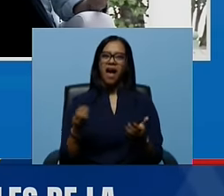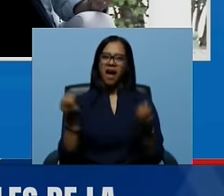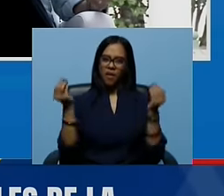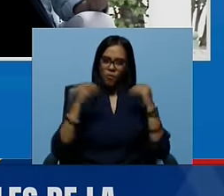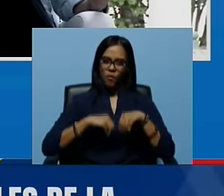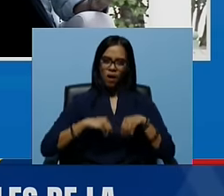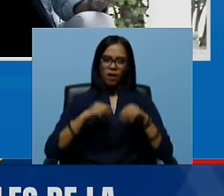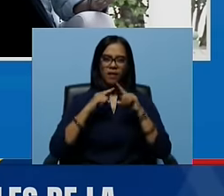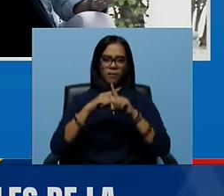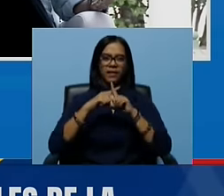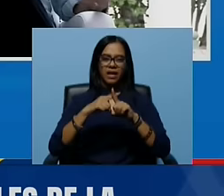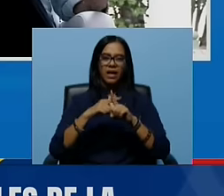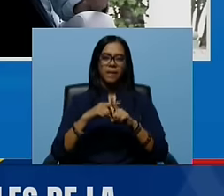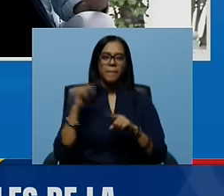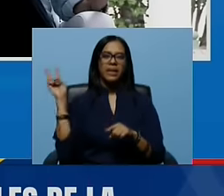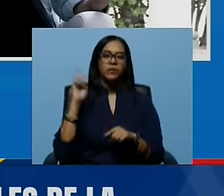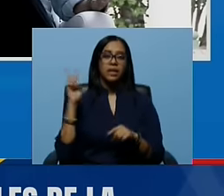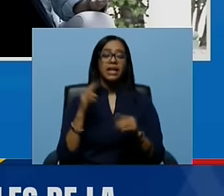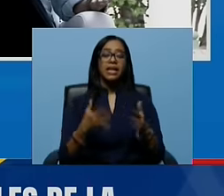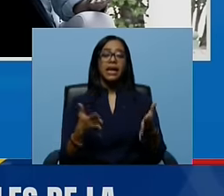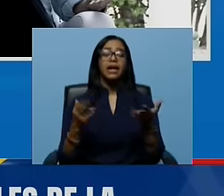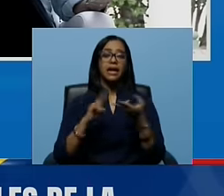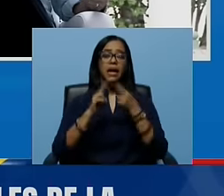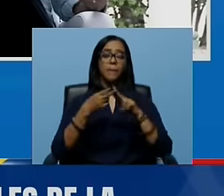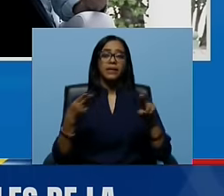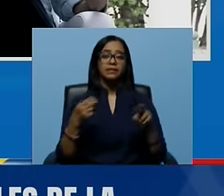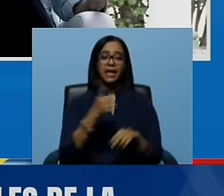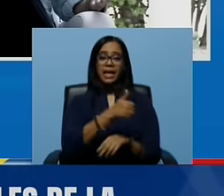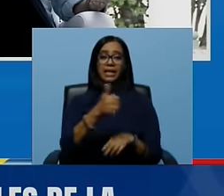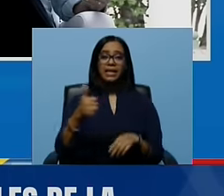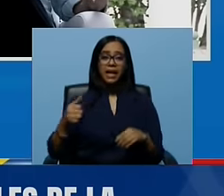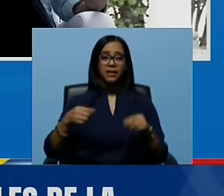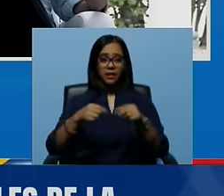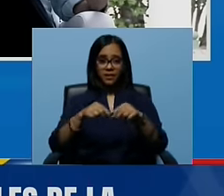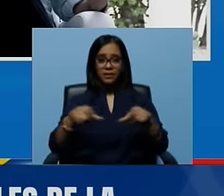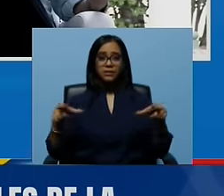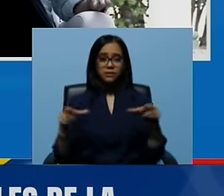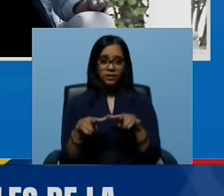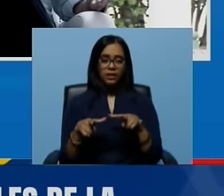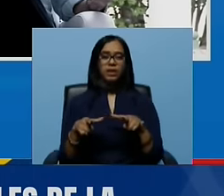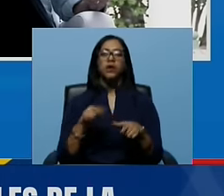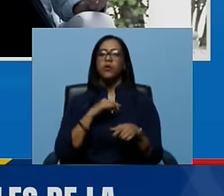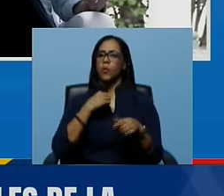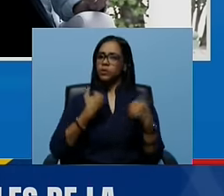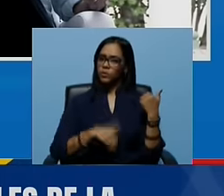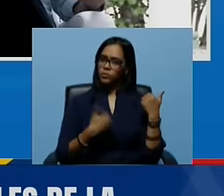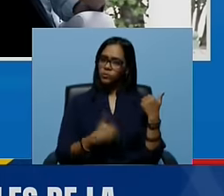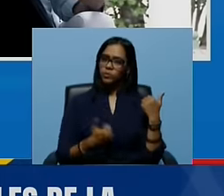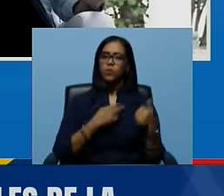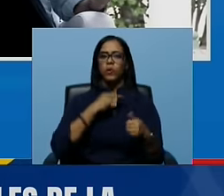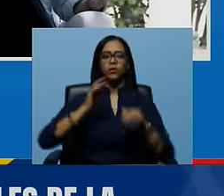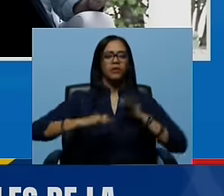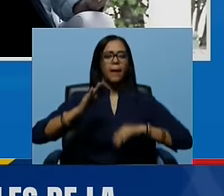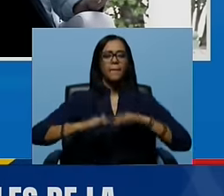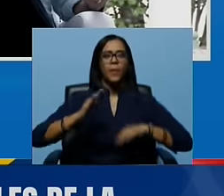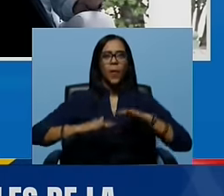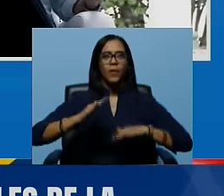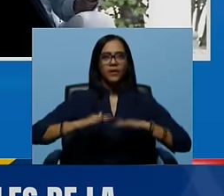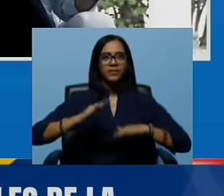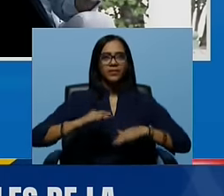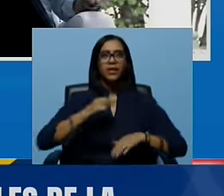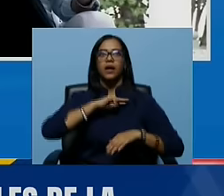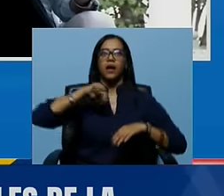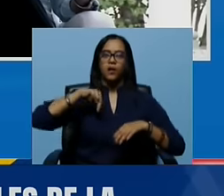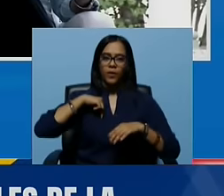y ganar la paz en cada territorio con nuestros cuatro, nuestros tambores, con nuestra décima,